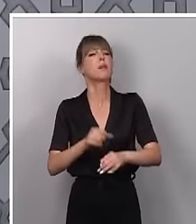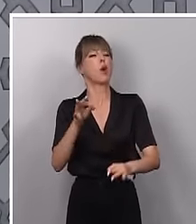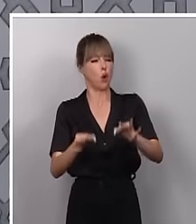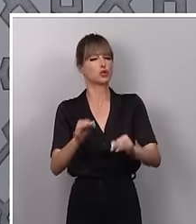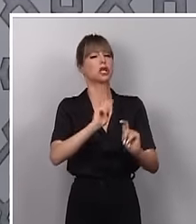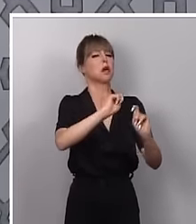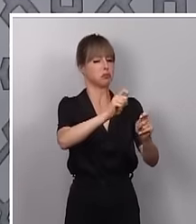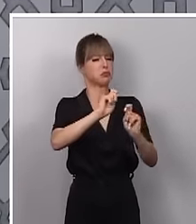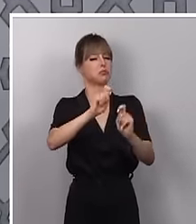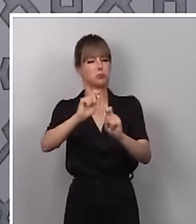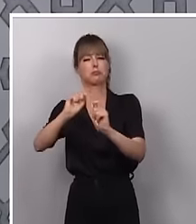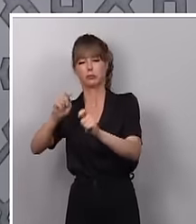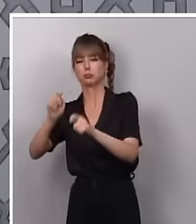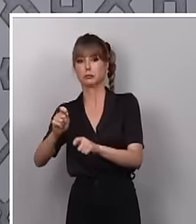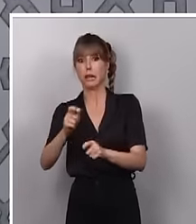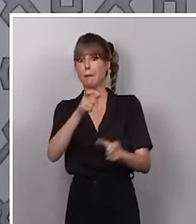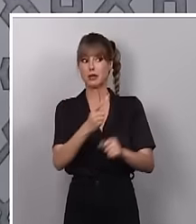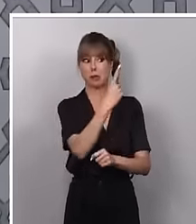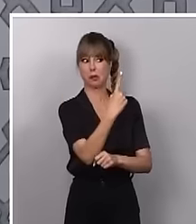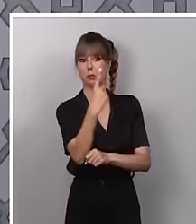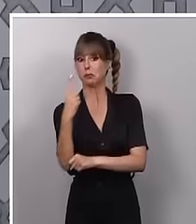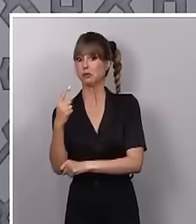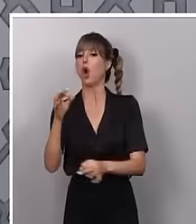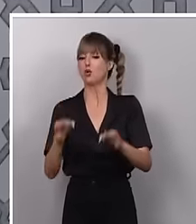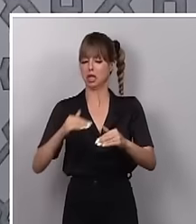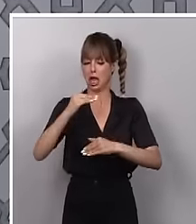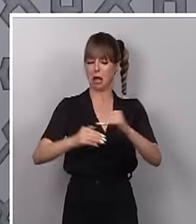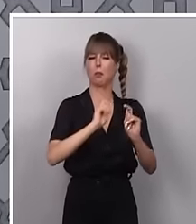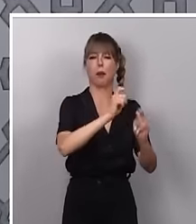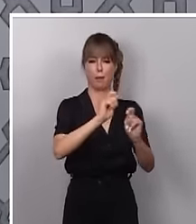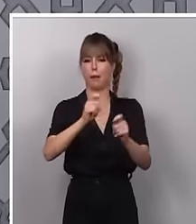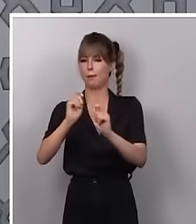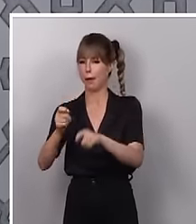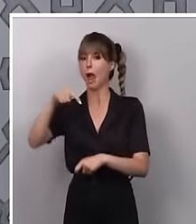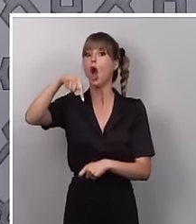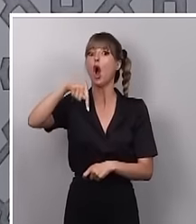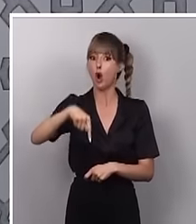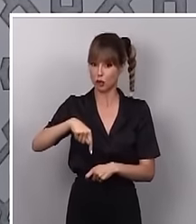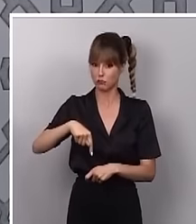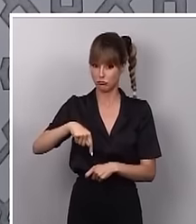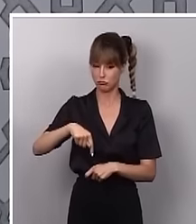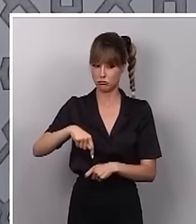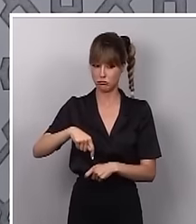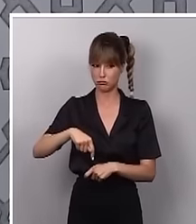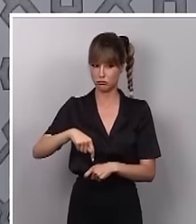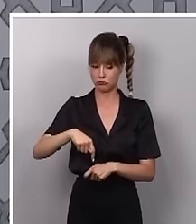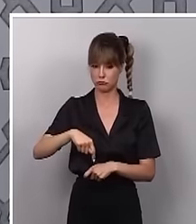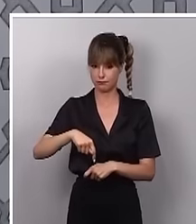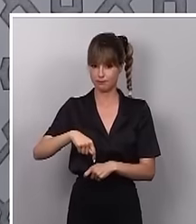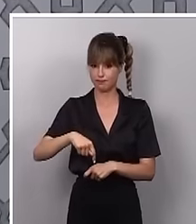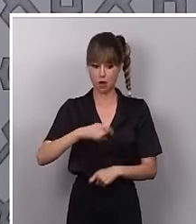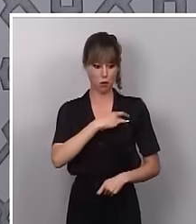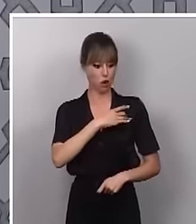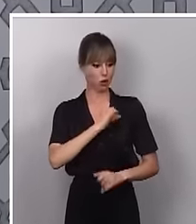sitio. A cada uno en su sitio. Y hoy, evidentemente, se ha venido a